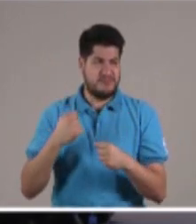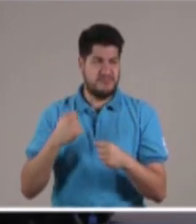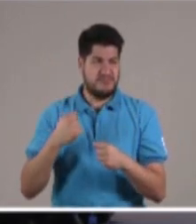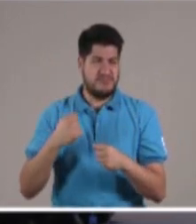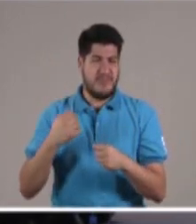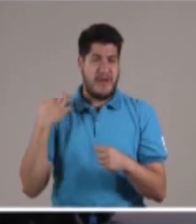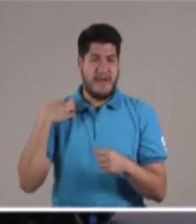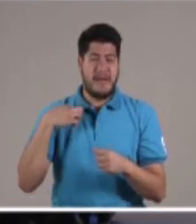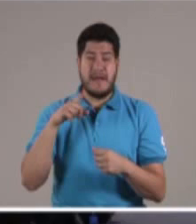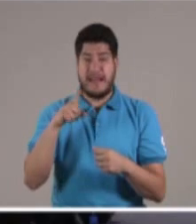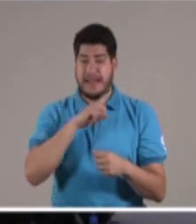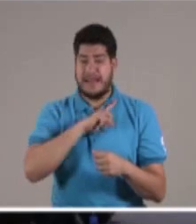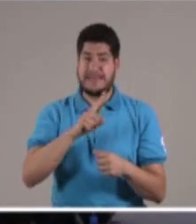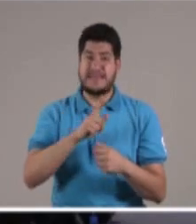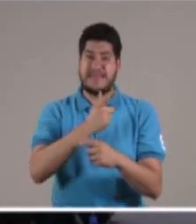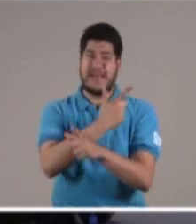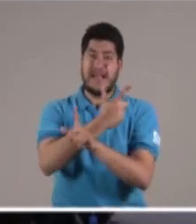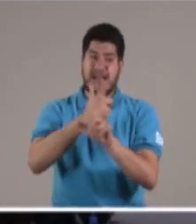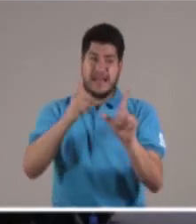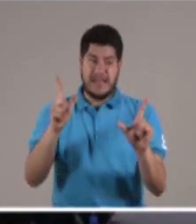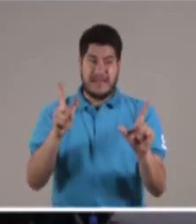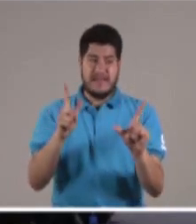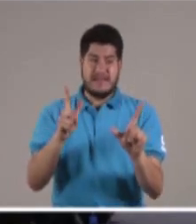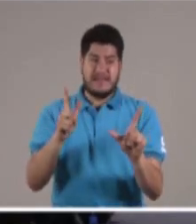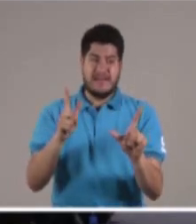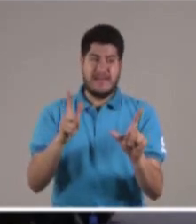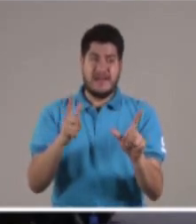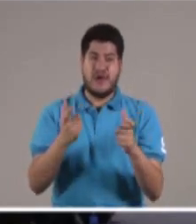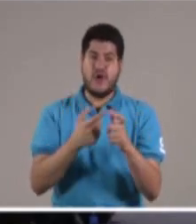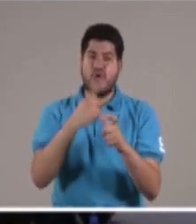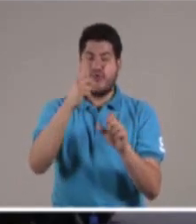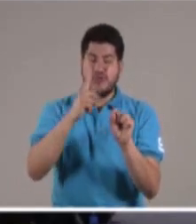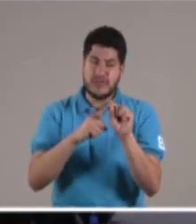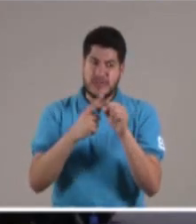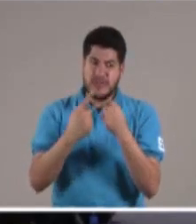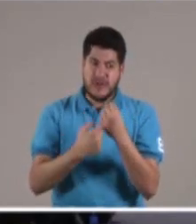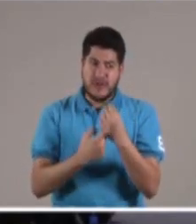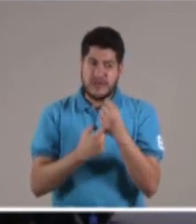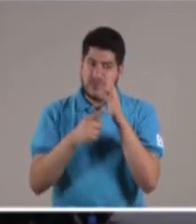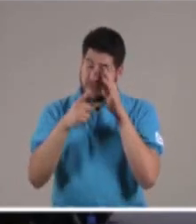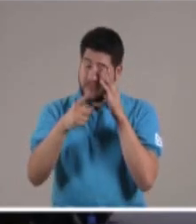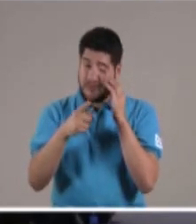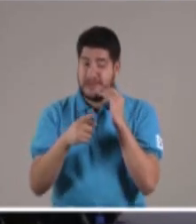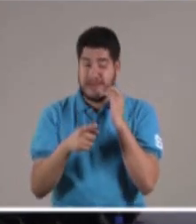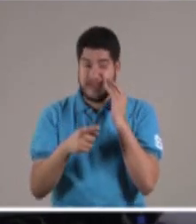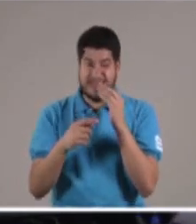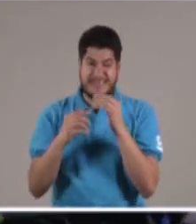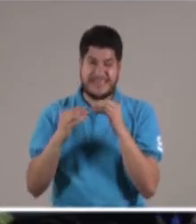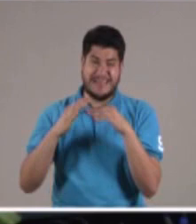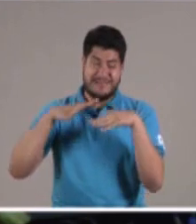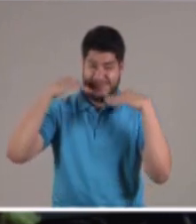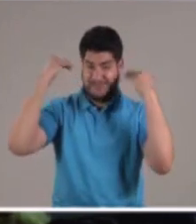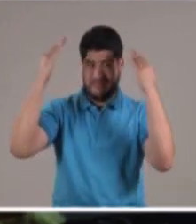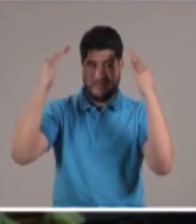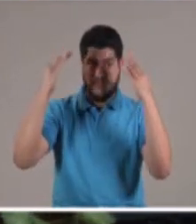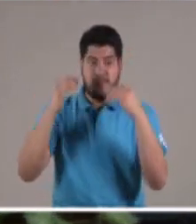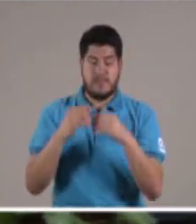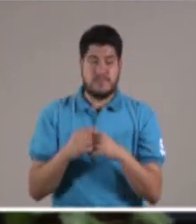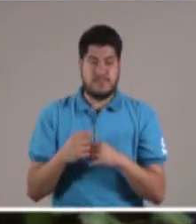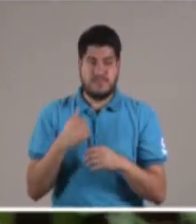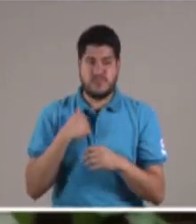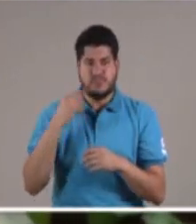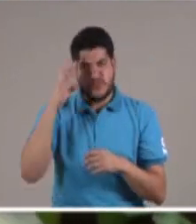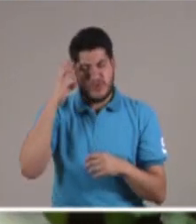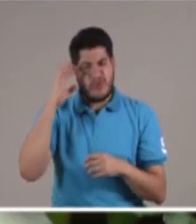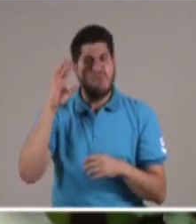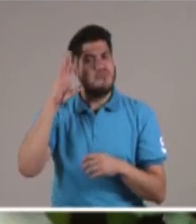de ser libre afrontando una situación de esa de esa magnitud Pero por